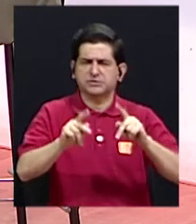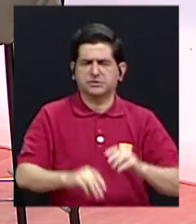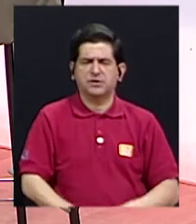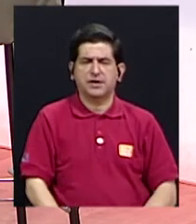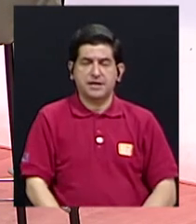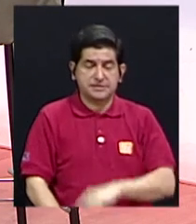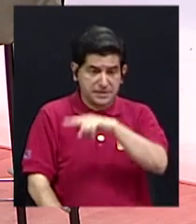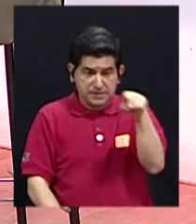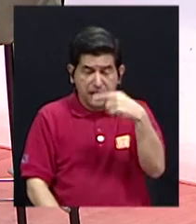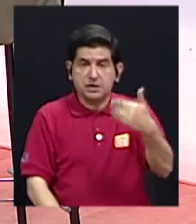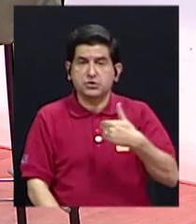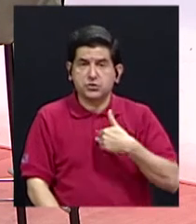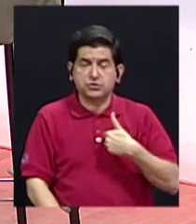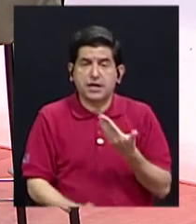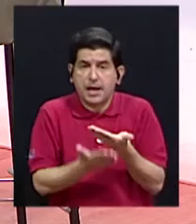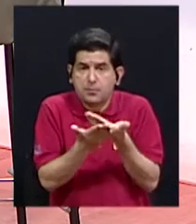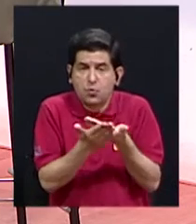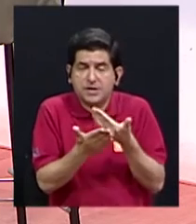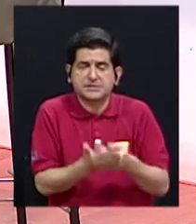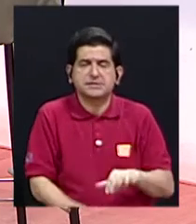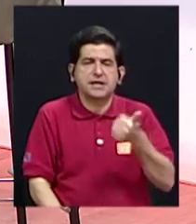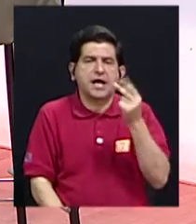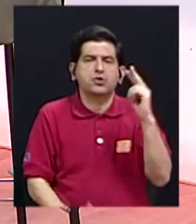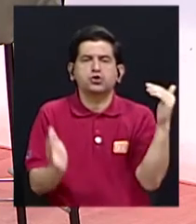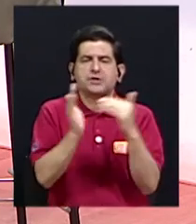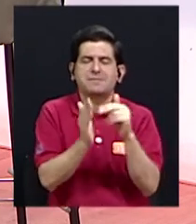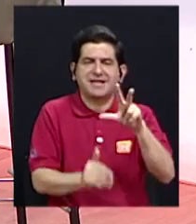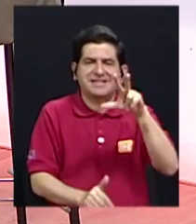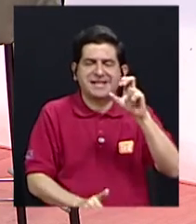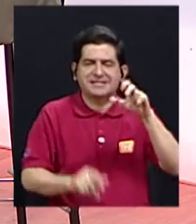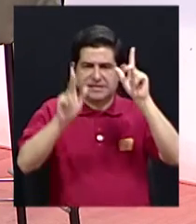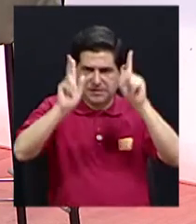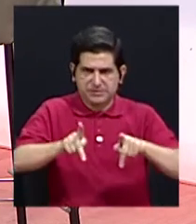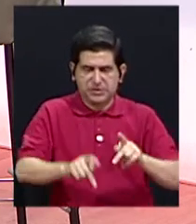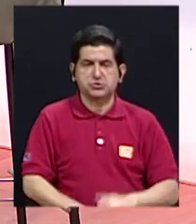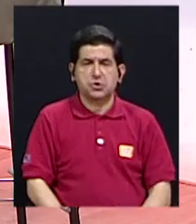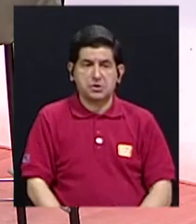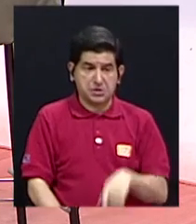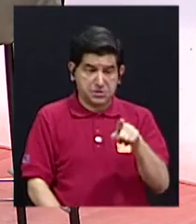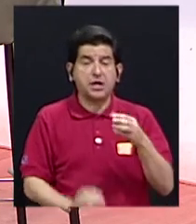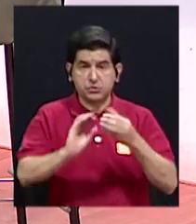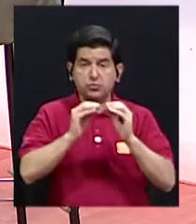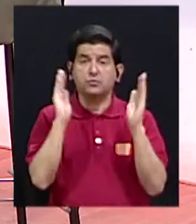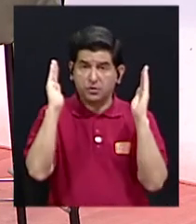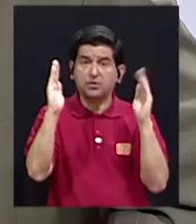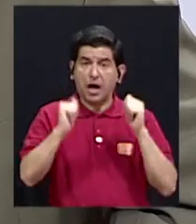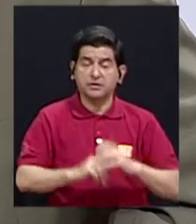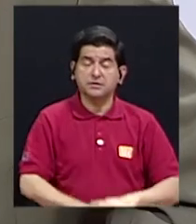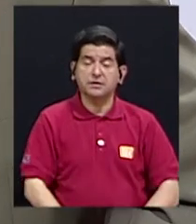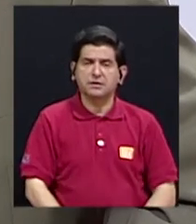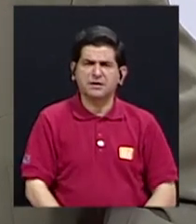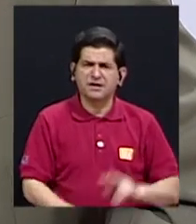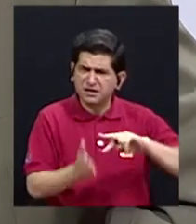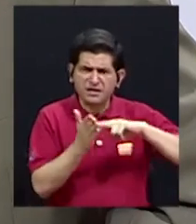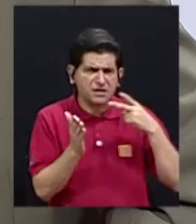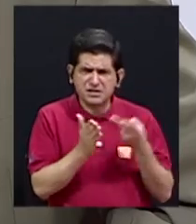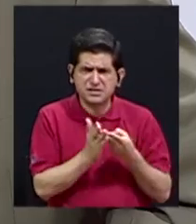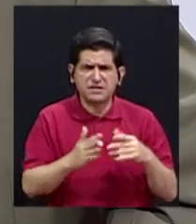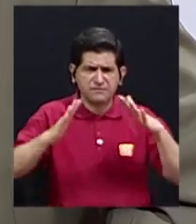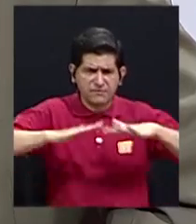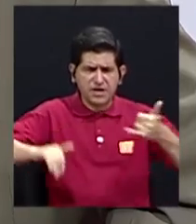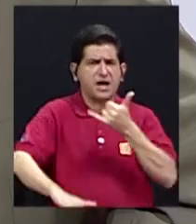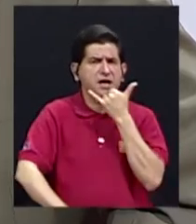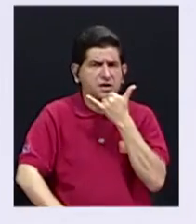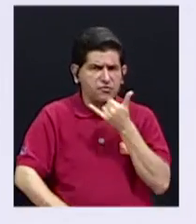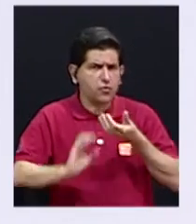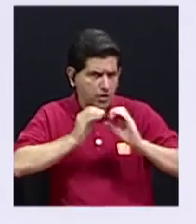de las cuales obtuvimos una muestra de 12 mil 300 personas es una muestra bastante grande y eso implica algún margen de error